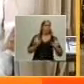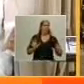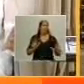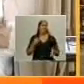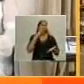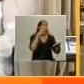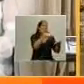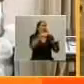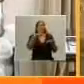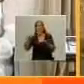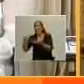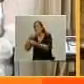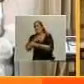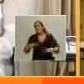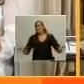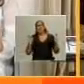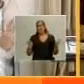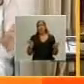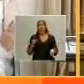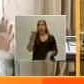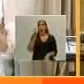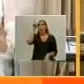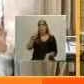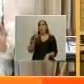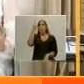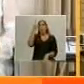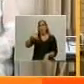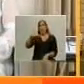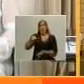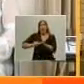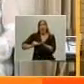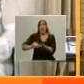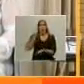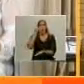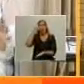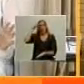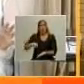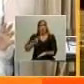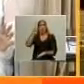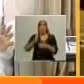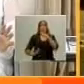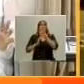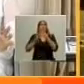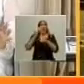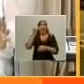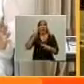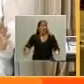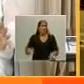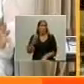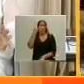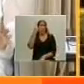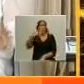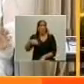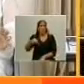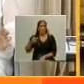sin señalar de qué se trató ese hecho desgraciado, sencillamente decir de que está dentro del marco de esa puja. Y la presidenta en esto fue,